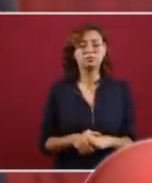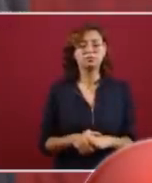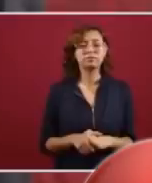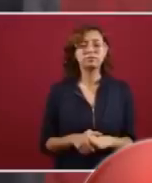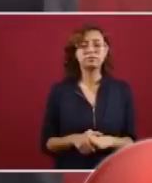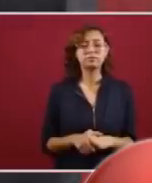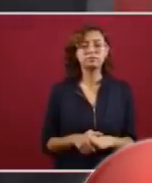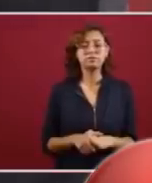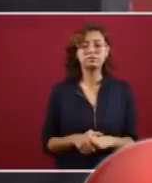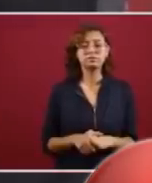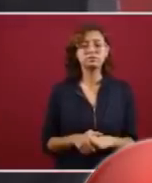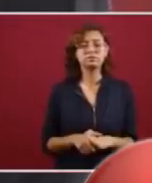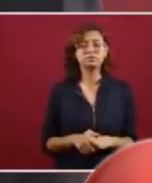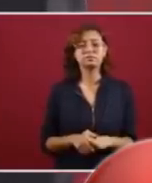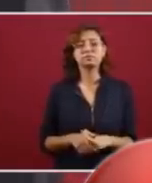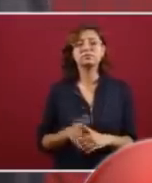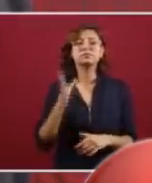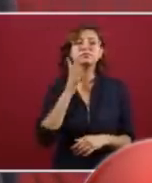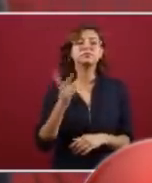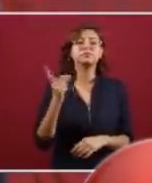El Congreso del Estado de México,